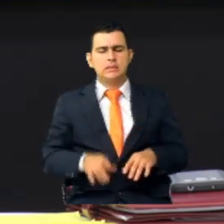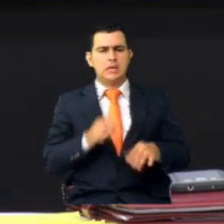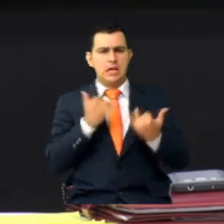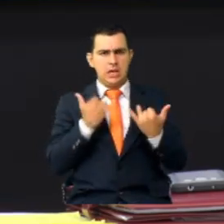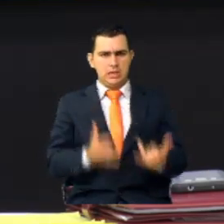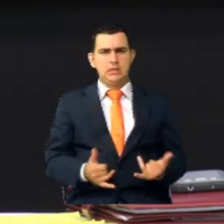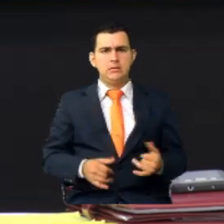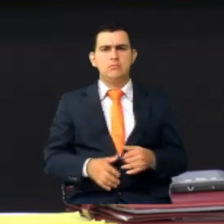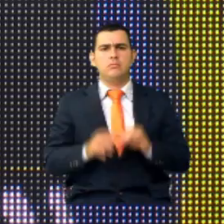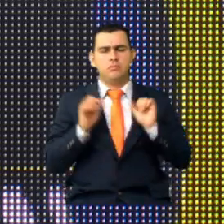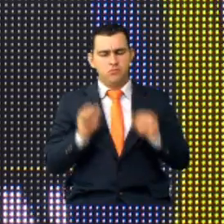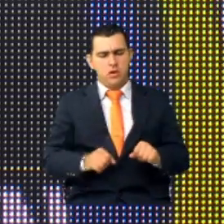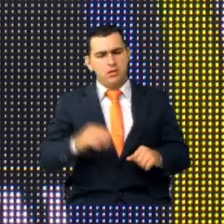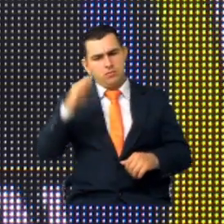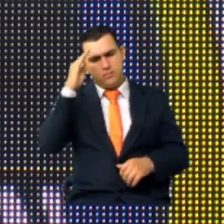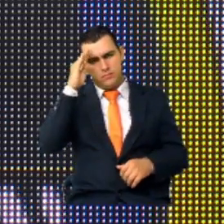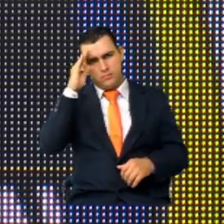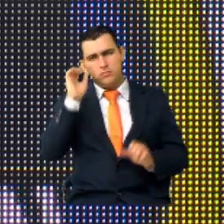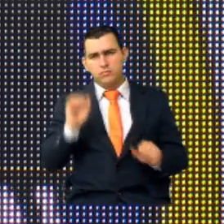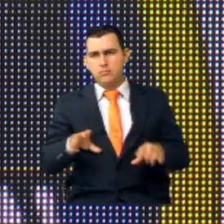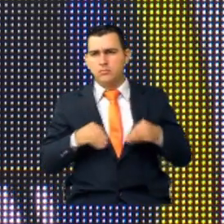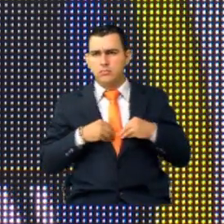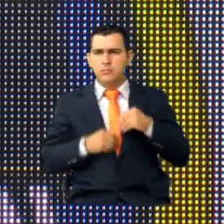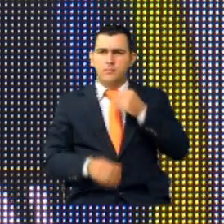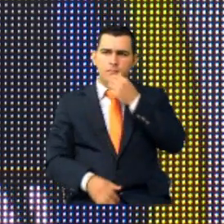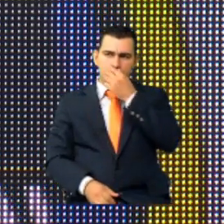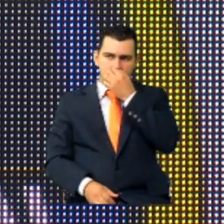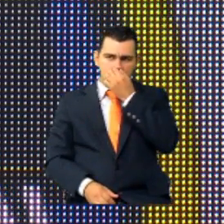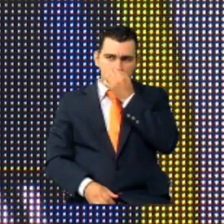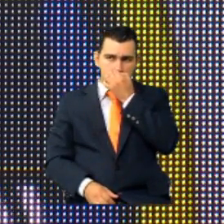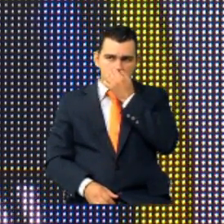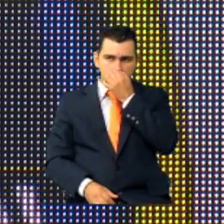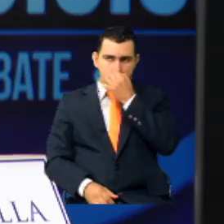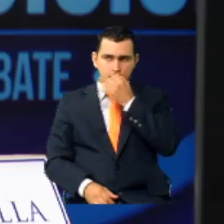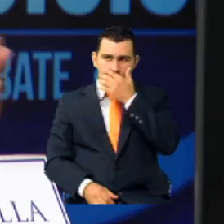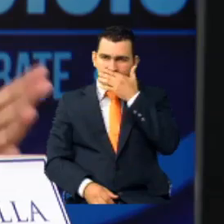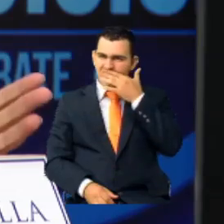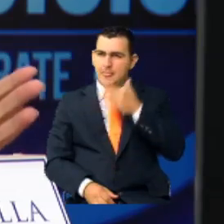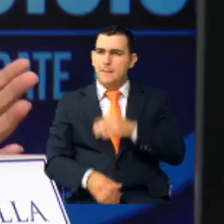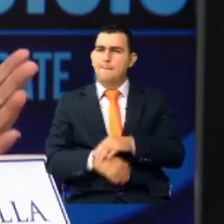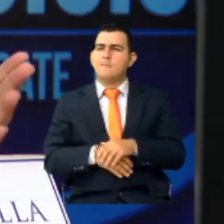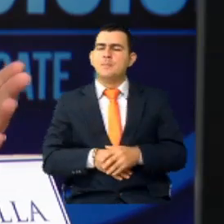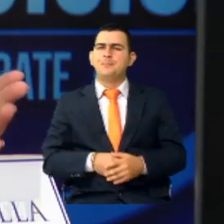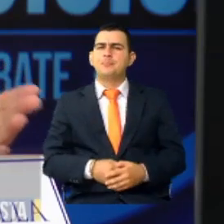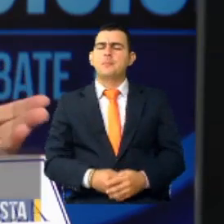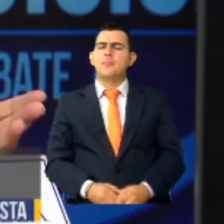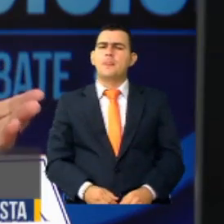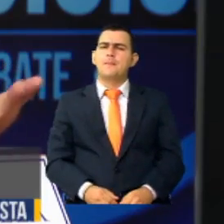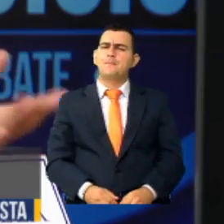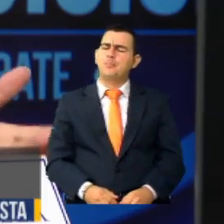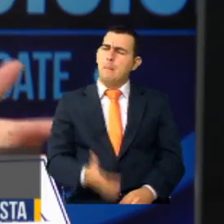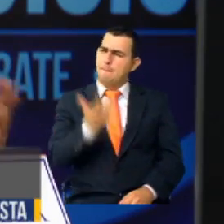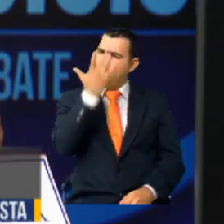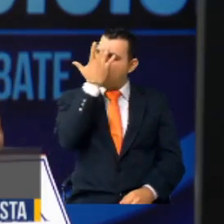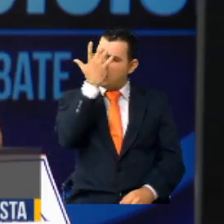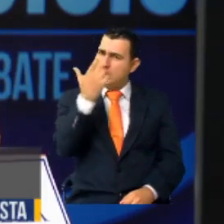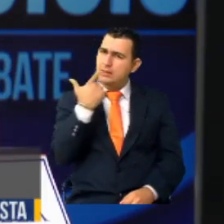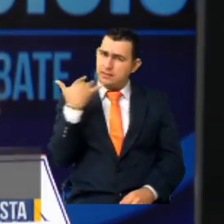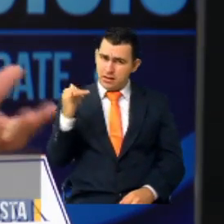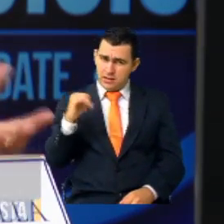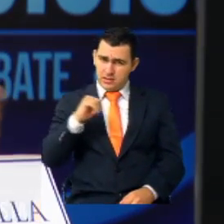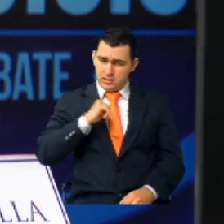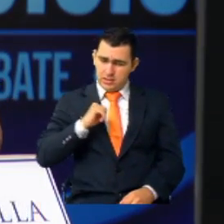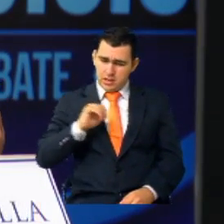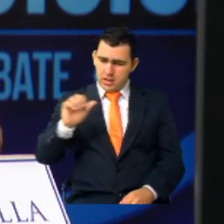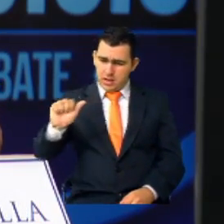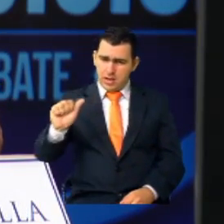los maestros. Mónica, ¿tiene contrapregunta para el candidato? ¿Por qué tanto énfasis en que es una mujer? ¿Ya le tiene nombre? ¿Sale